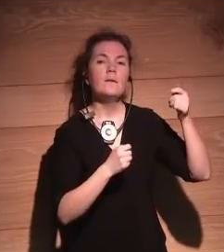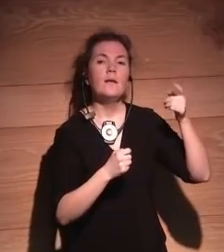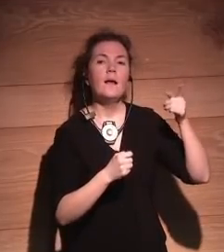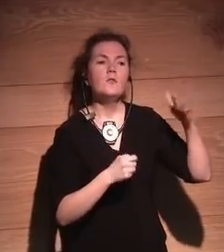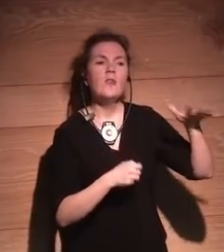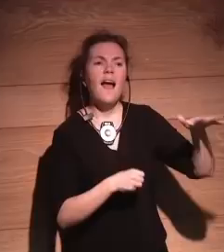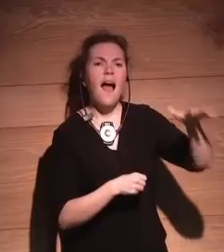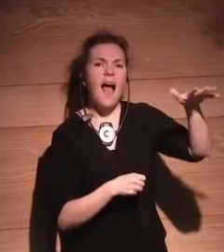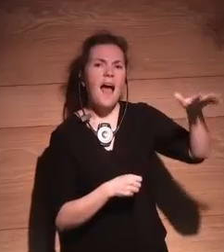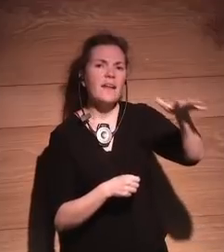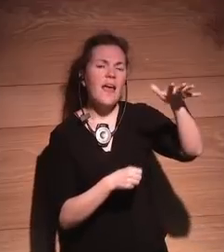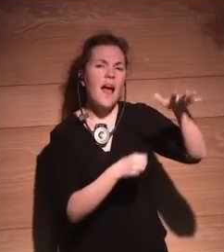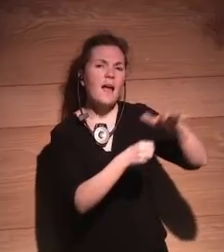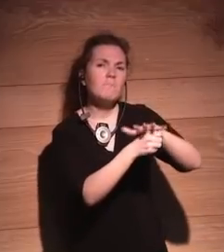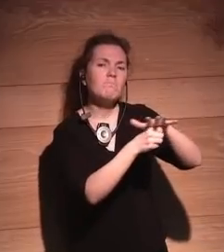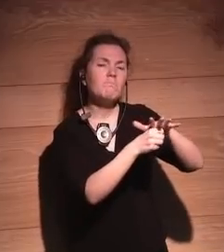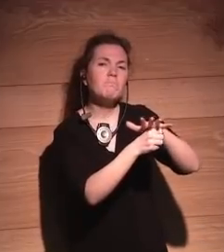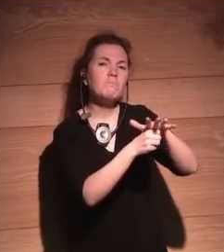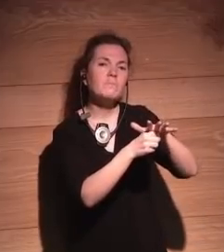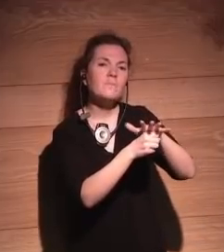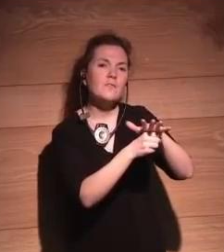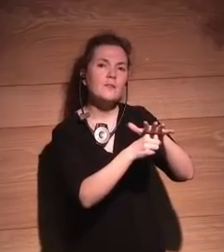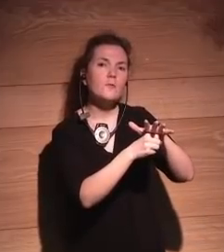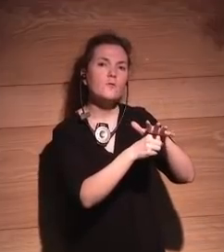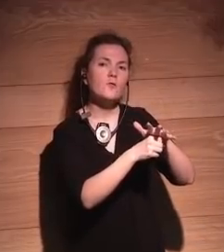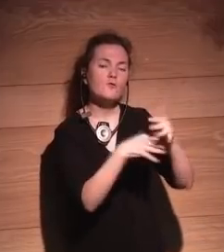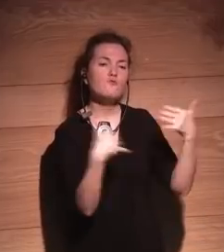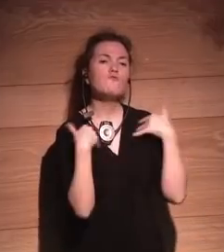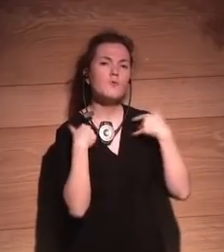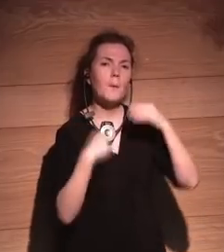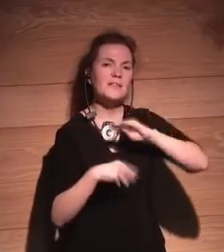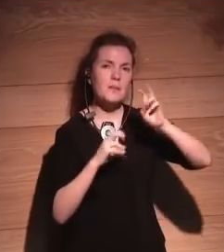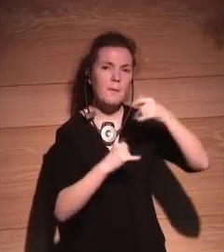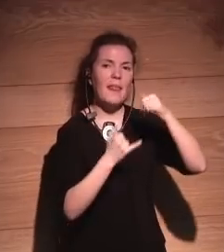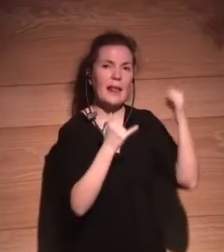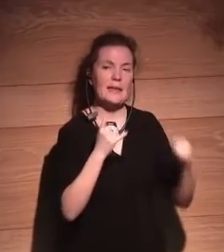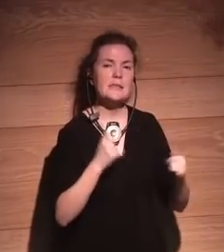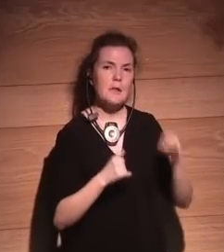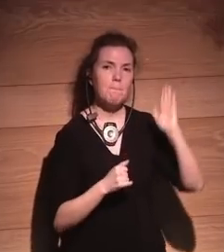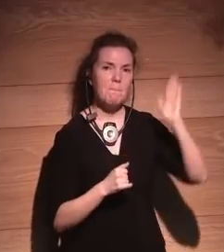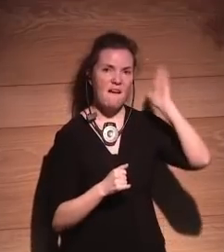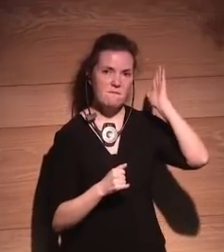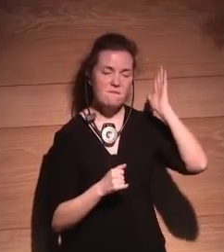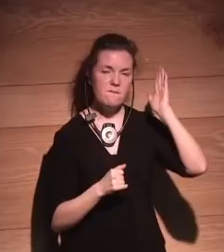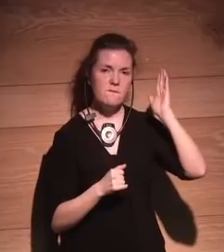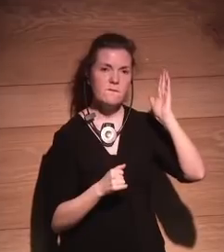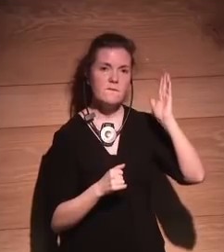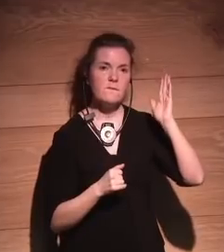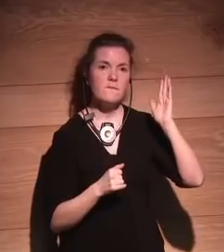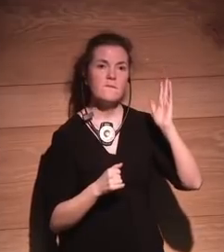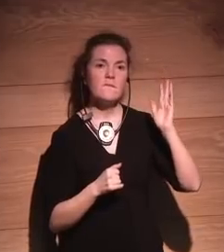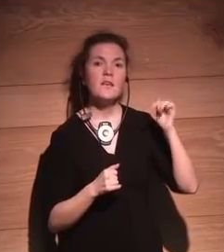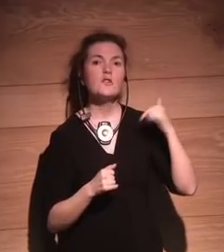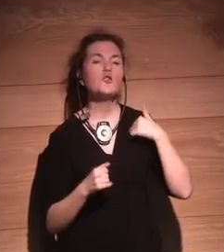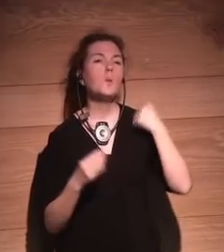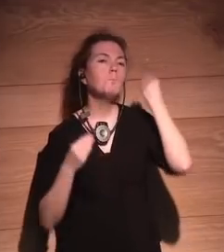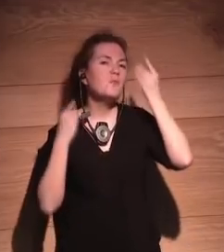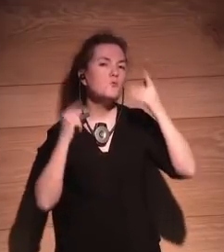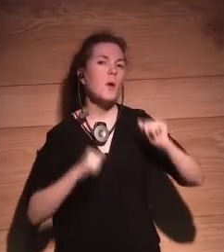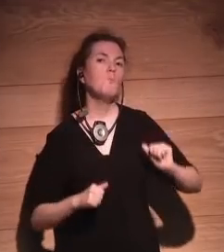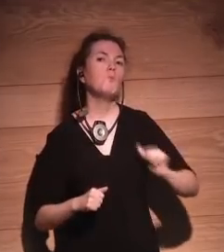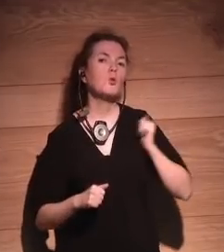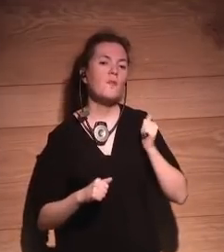un área que ha sufrido mucho el impacto de la crisis, y yo creo que hay una oportunidad